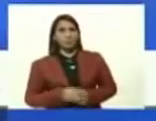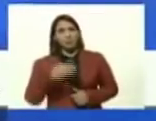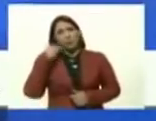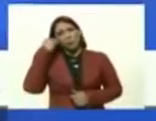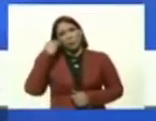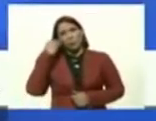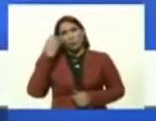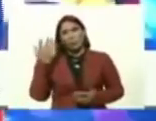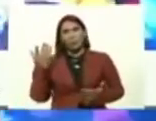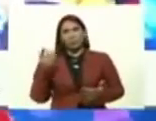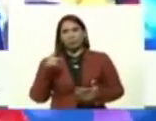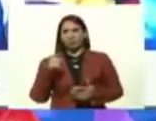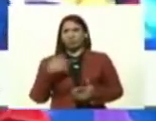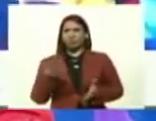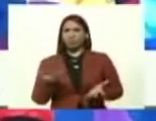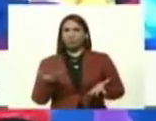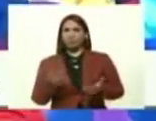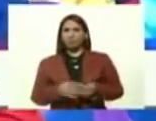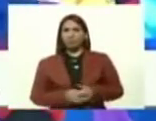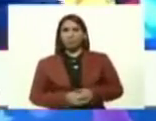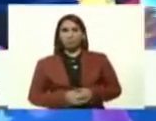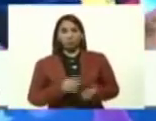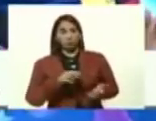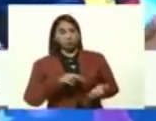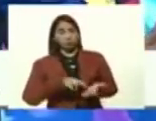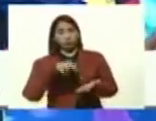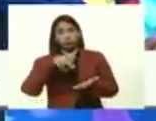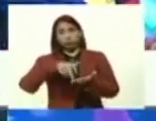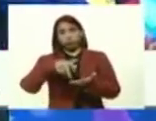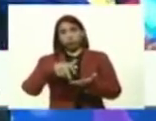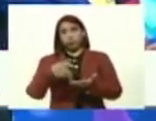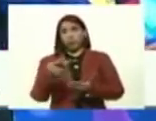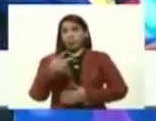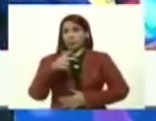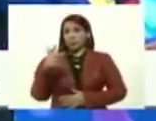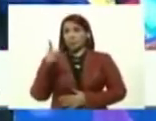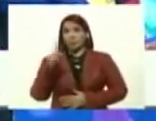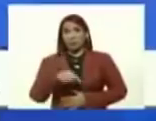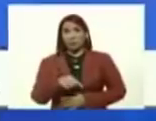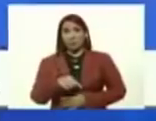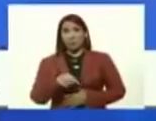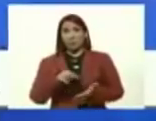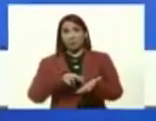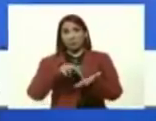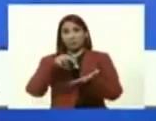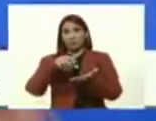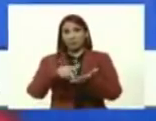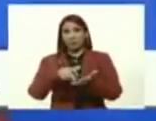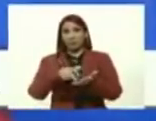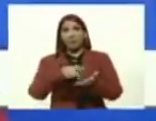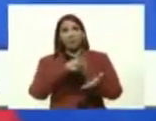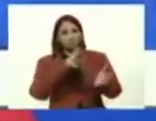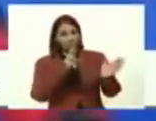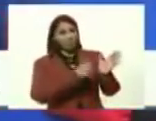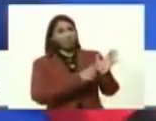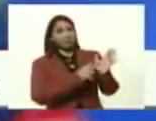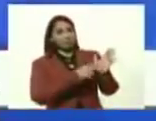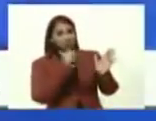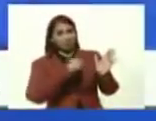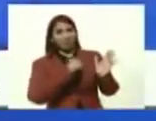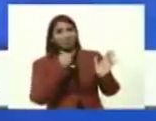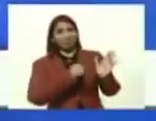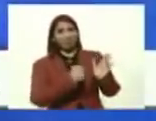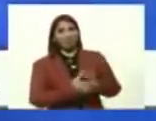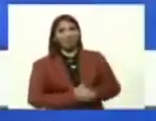que sería? ¿Cuál cree? Yo creo que salto triple y salto largo. Bueno, está en lo cierto.